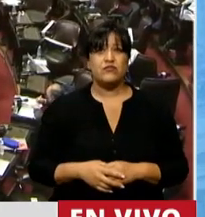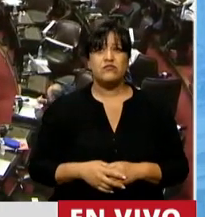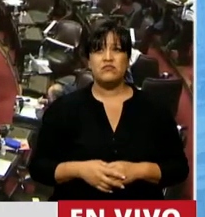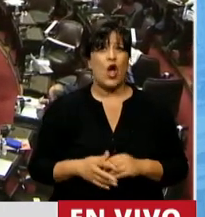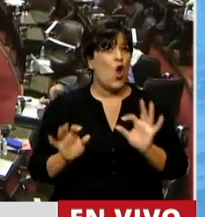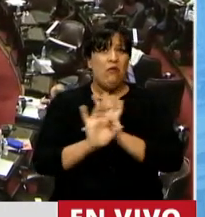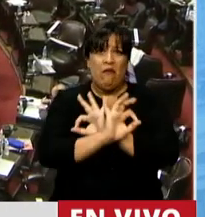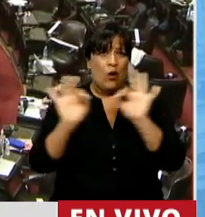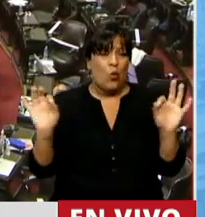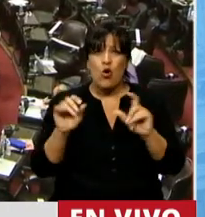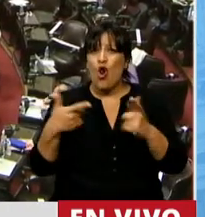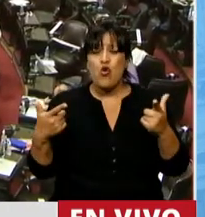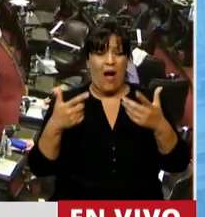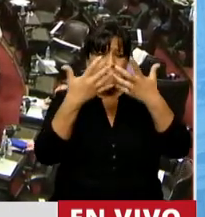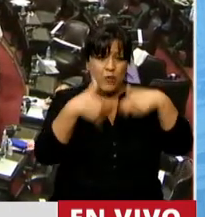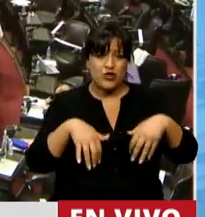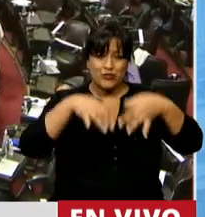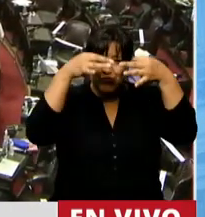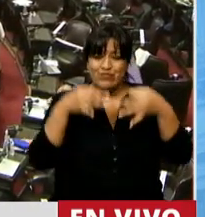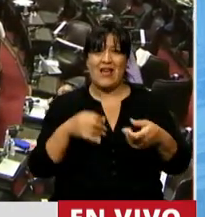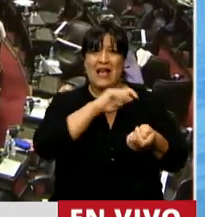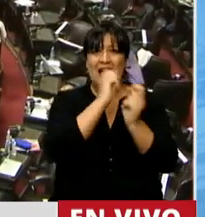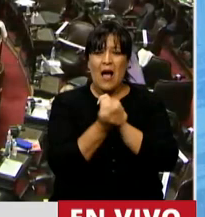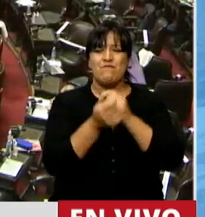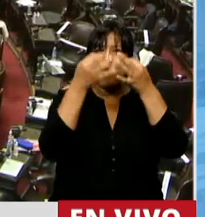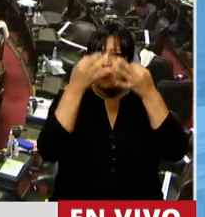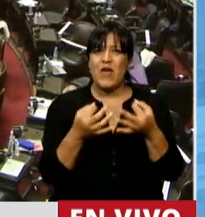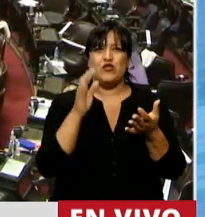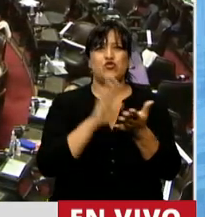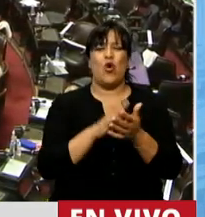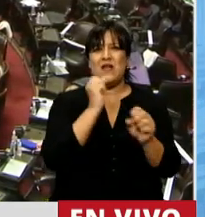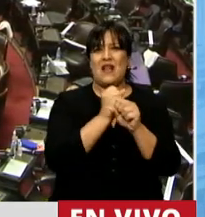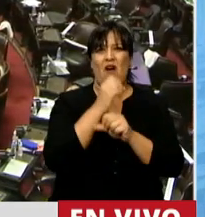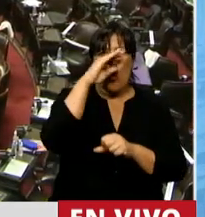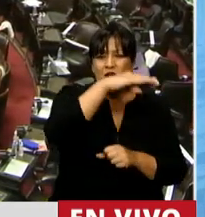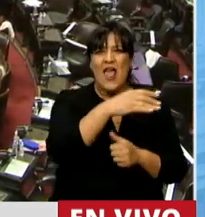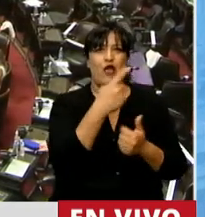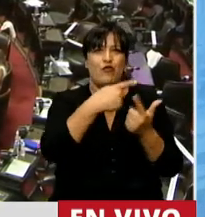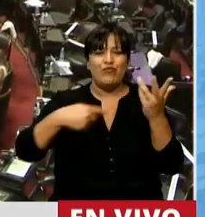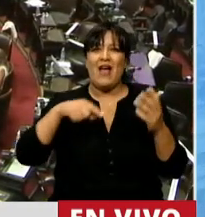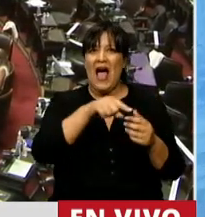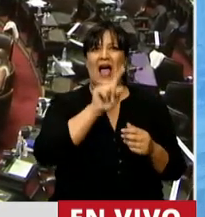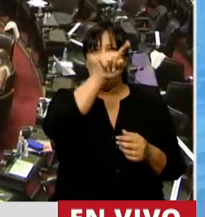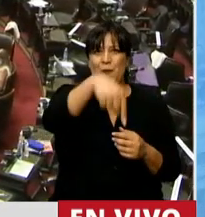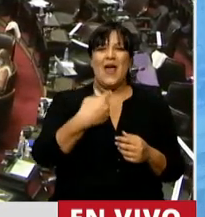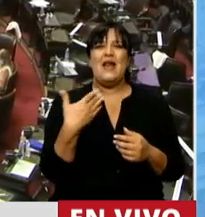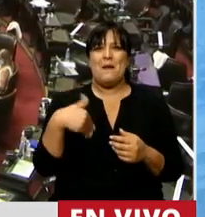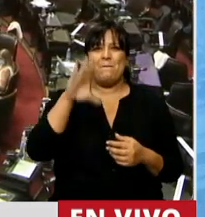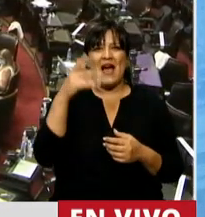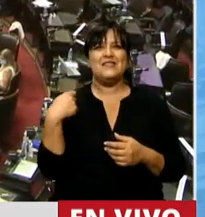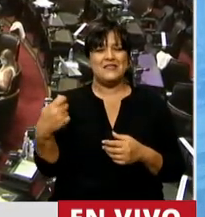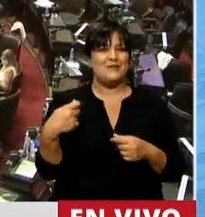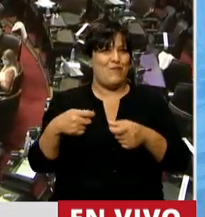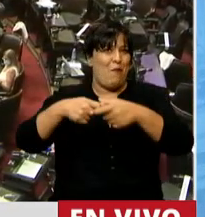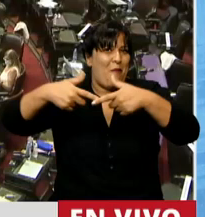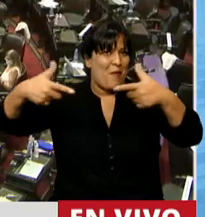proyecto para hablar de reformas de fondo que toquen el aspecto de la informalidad laboral, etcétera, etcétera, para tener más contribuyentes al sistema de